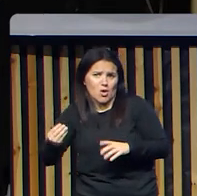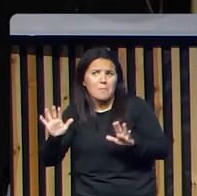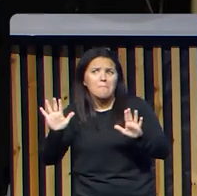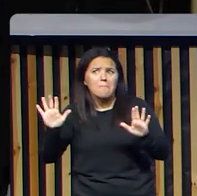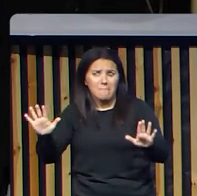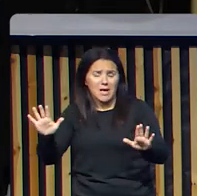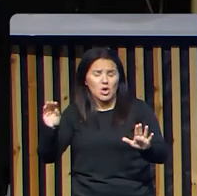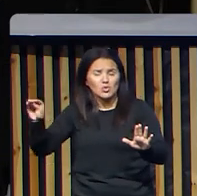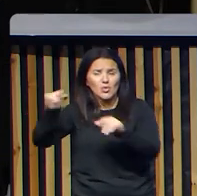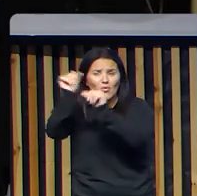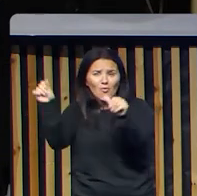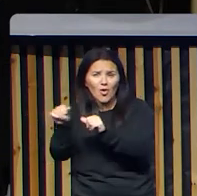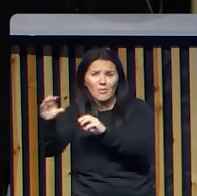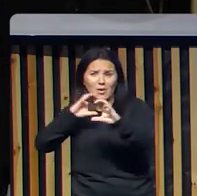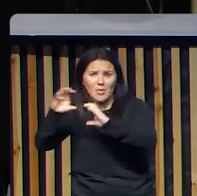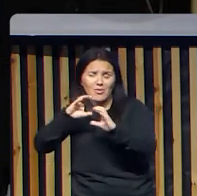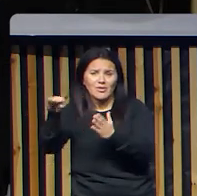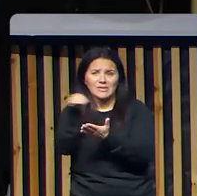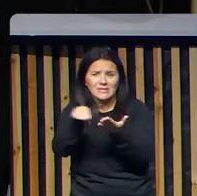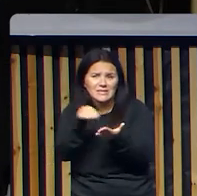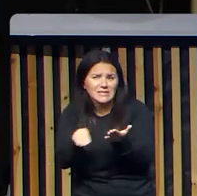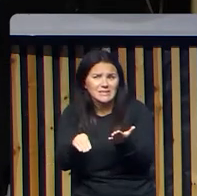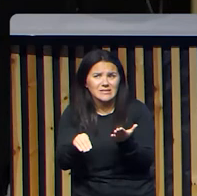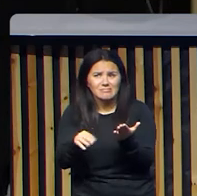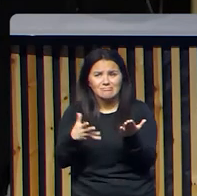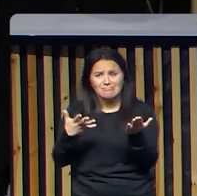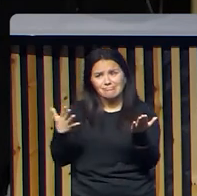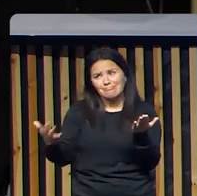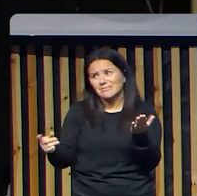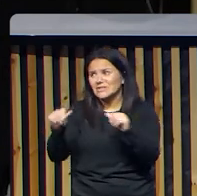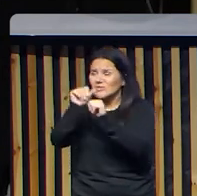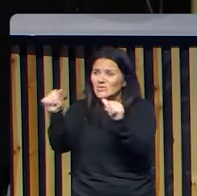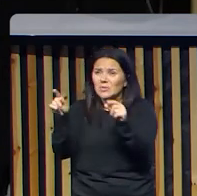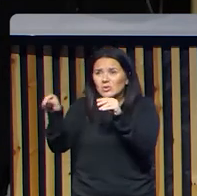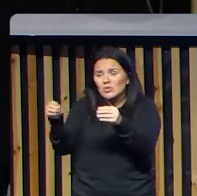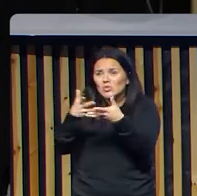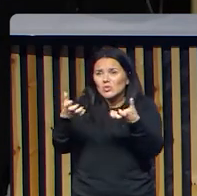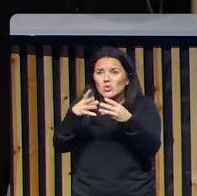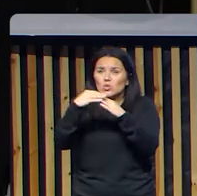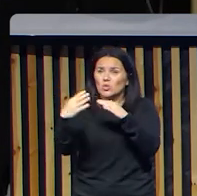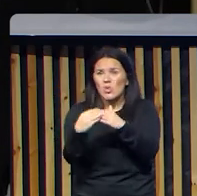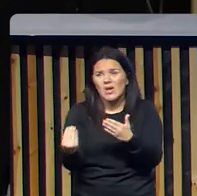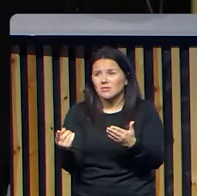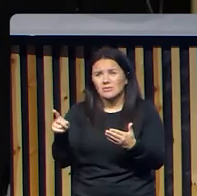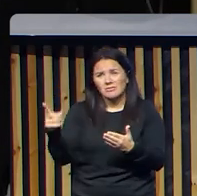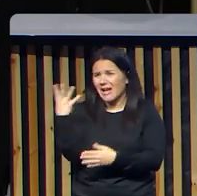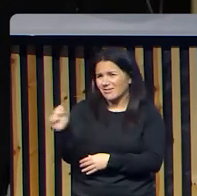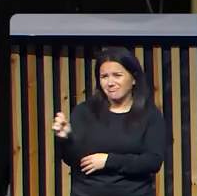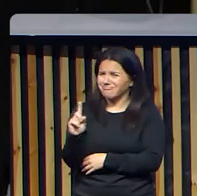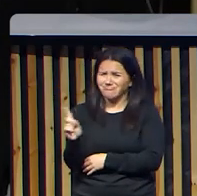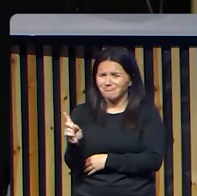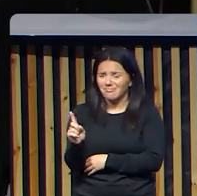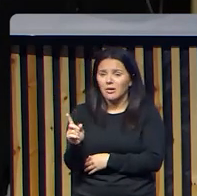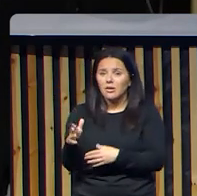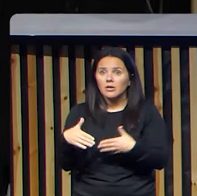la comunicación escrita digamos la escritura de usuario no es lo suyo no entonces